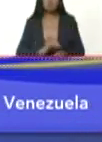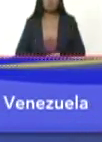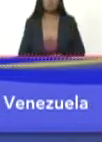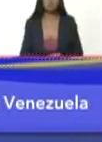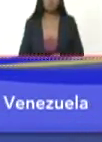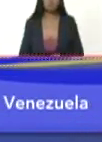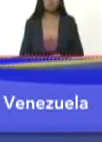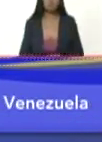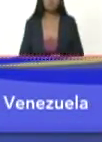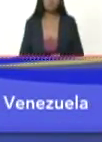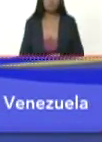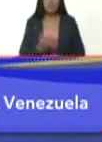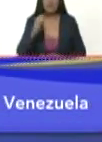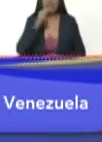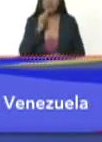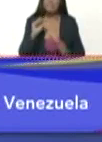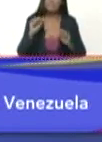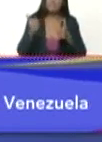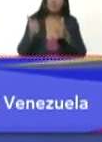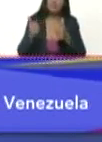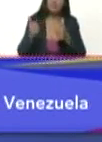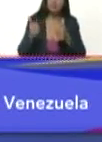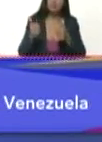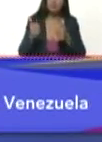Había quienes en un principio